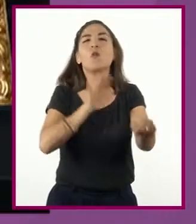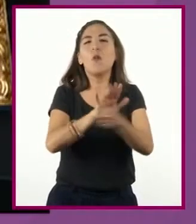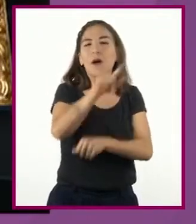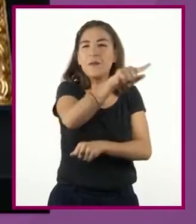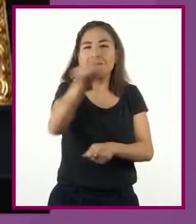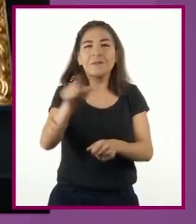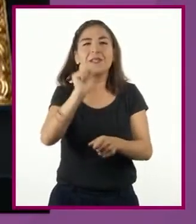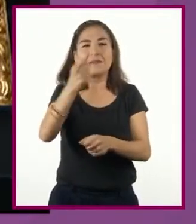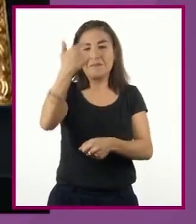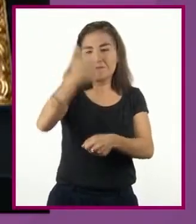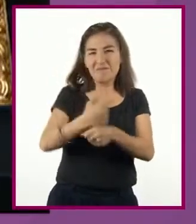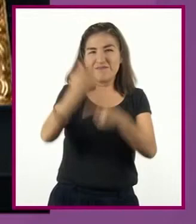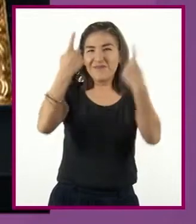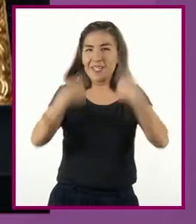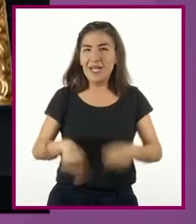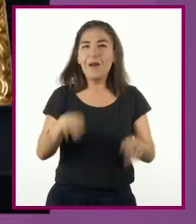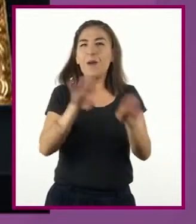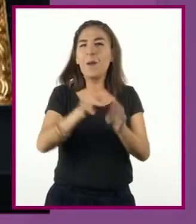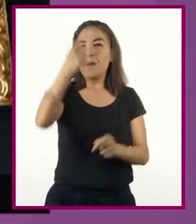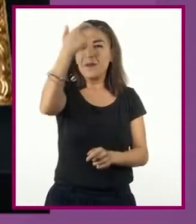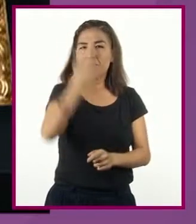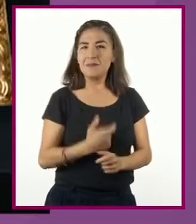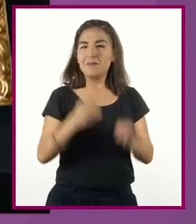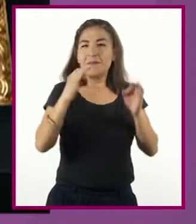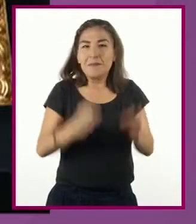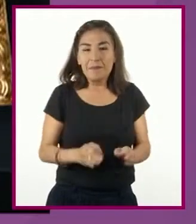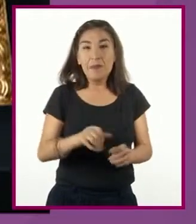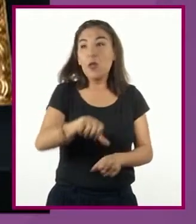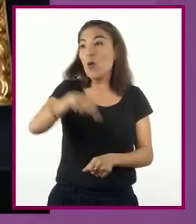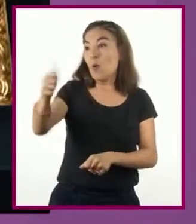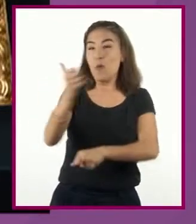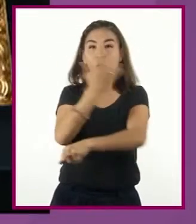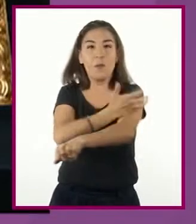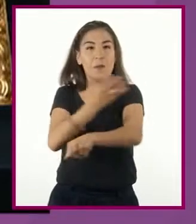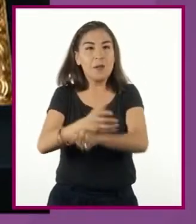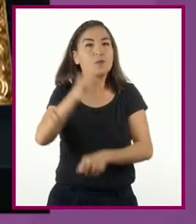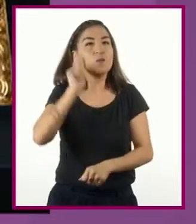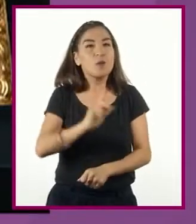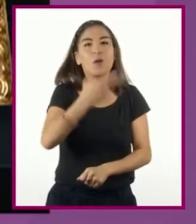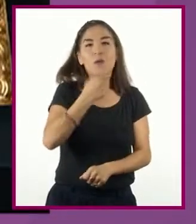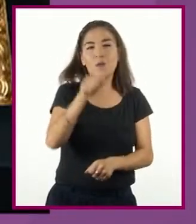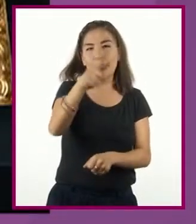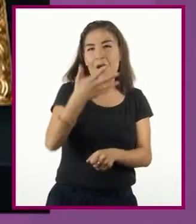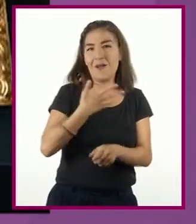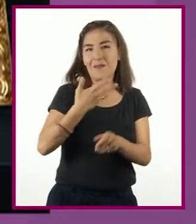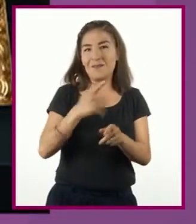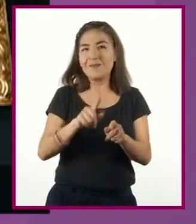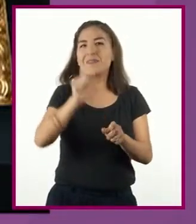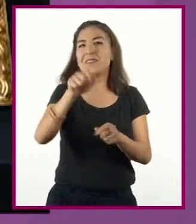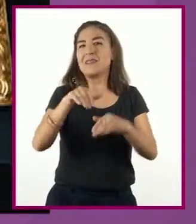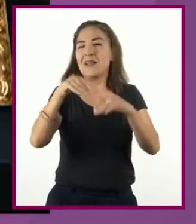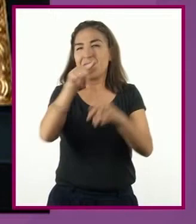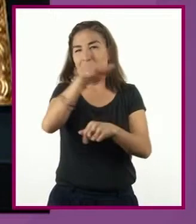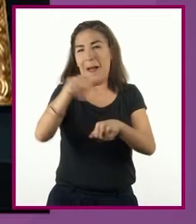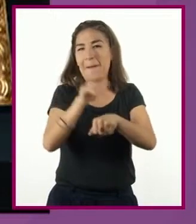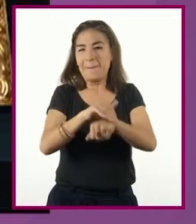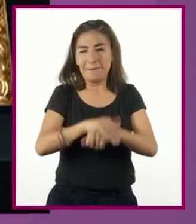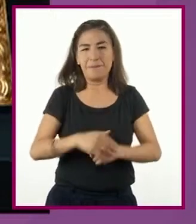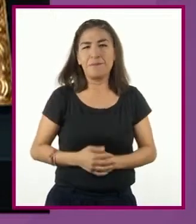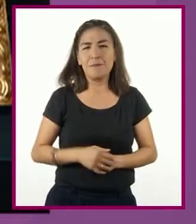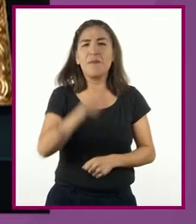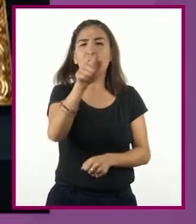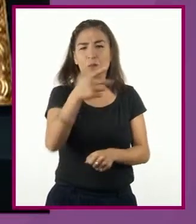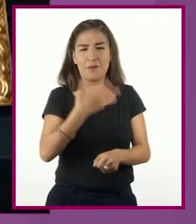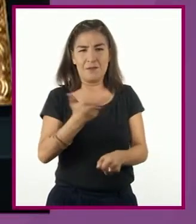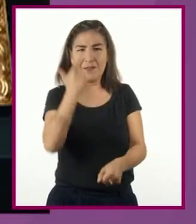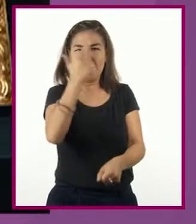algunos rasgos de tu identidad y cuáles los de algún compañero o compañera que tengas a tu lado. ¿Te das cuenta de que